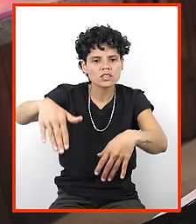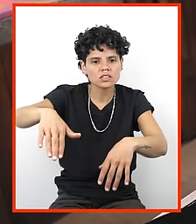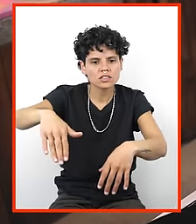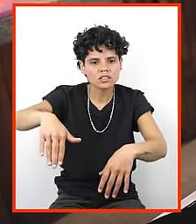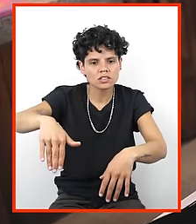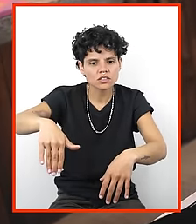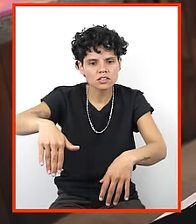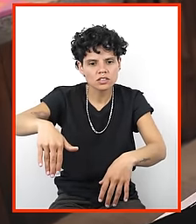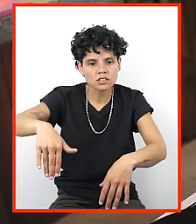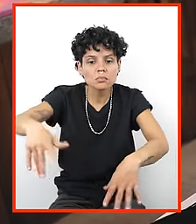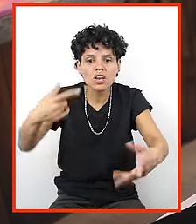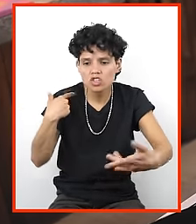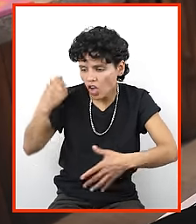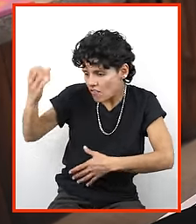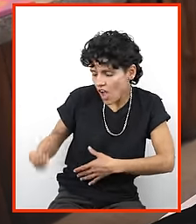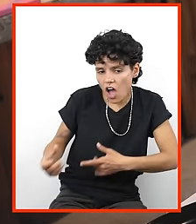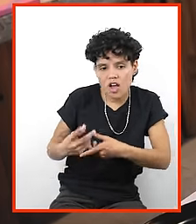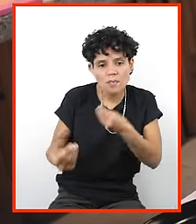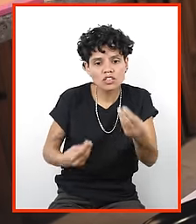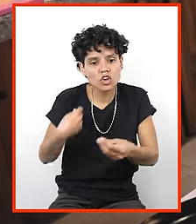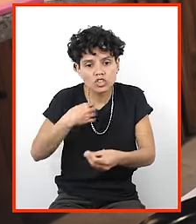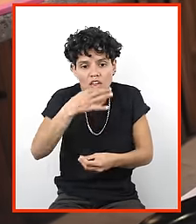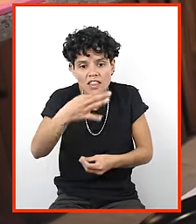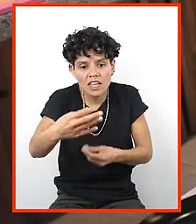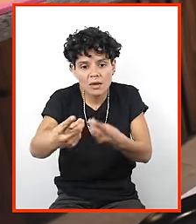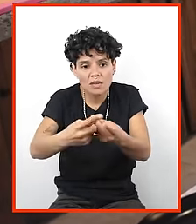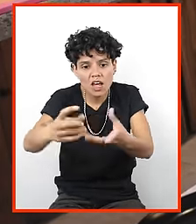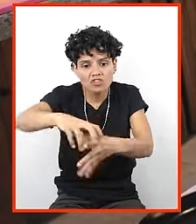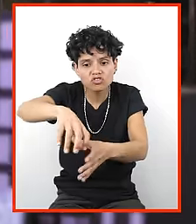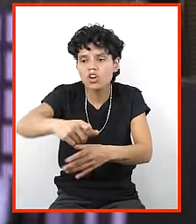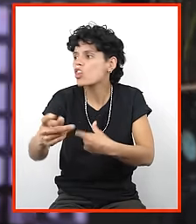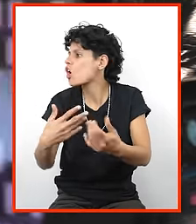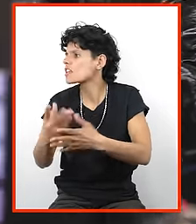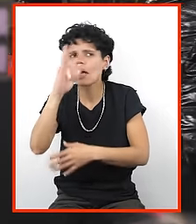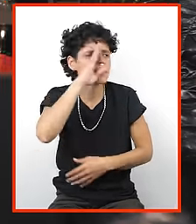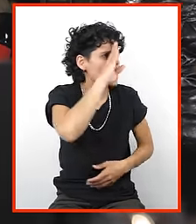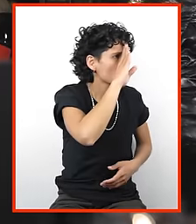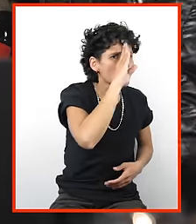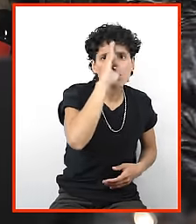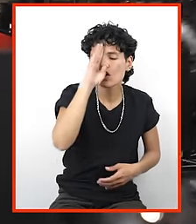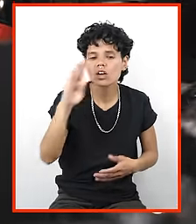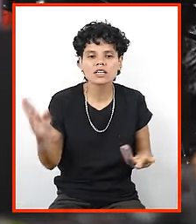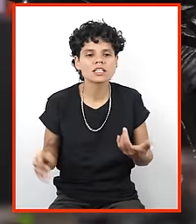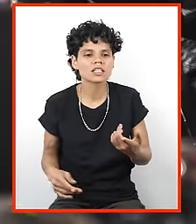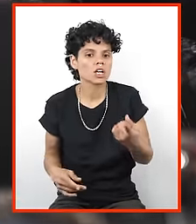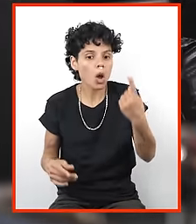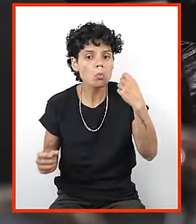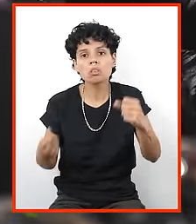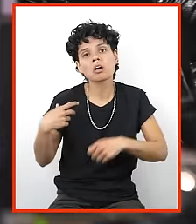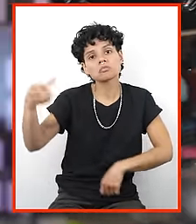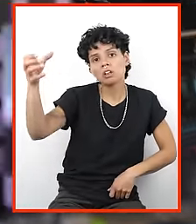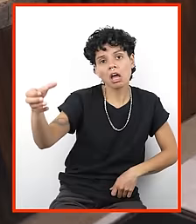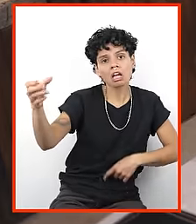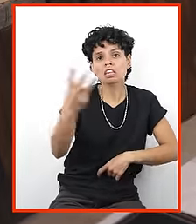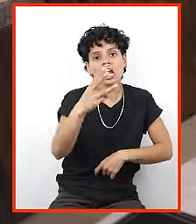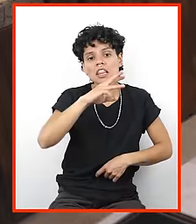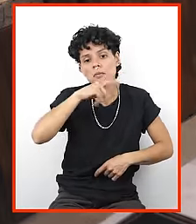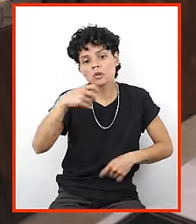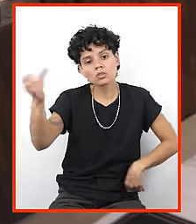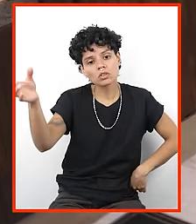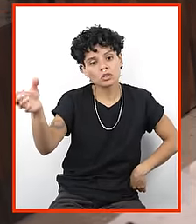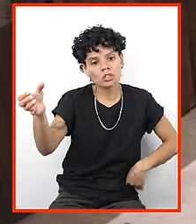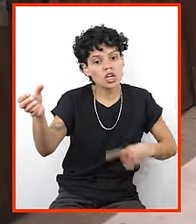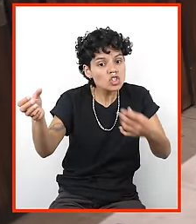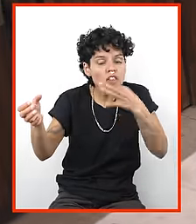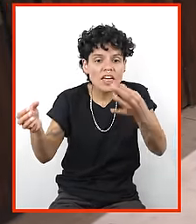No, lo hice a propósito. No, ¿cómo lo voy a hacer vos si la dejé abajo? Lo te dije, propósito. No, mira, mira. Cuidado el perro, Gulliver. Y puedo estar media hora aquí. Por suerte la